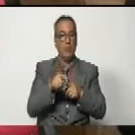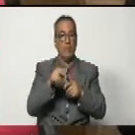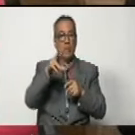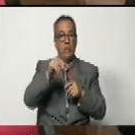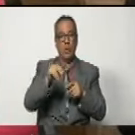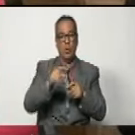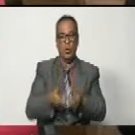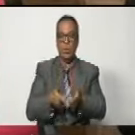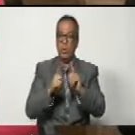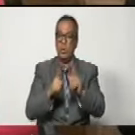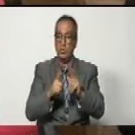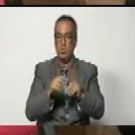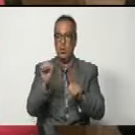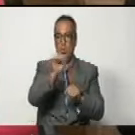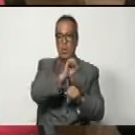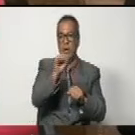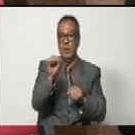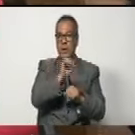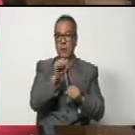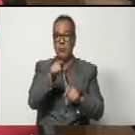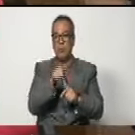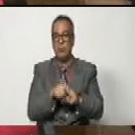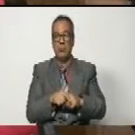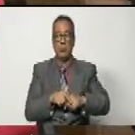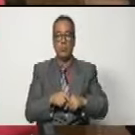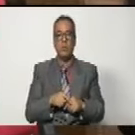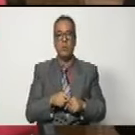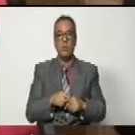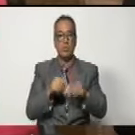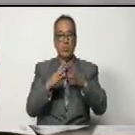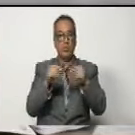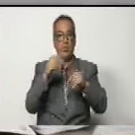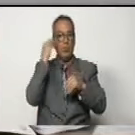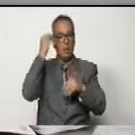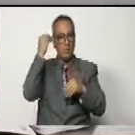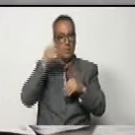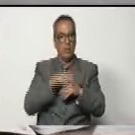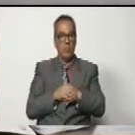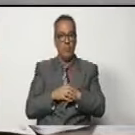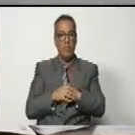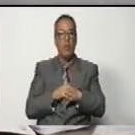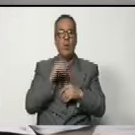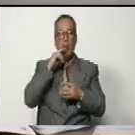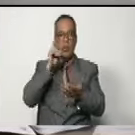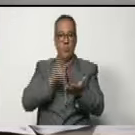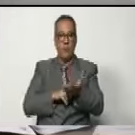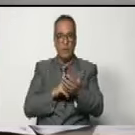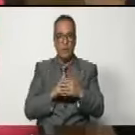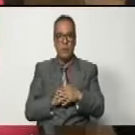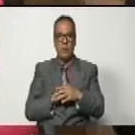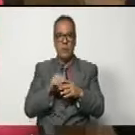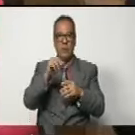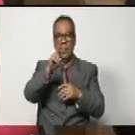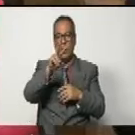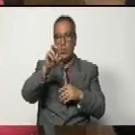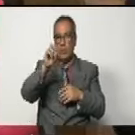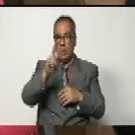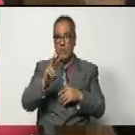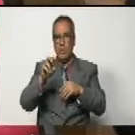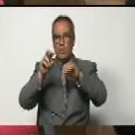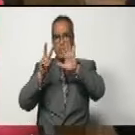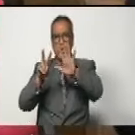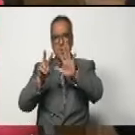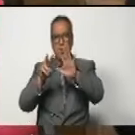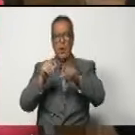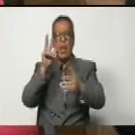permitidos. Transporte sin recargo. Es todo, vicepresidente. En consideración. Aprobado. Siguiente. Ducentésimo vigésimo